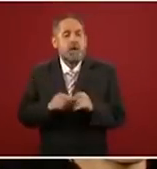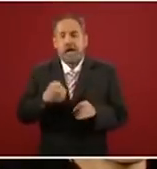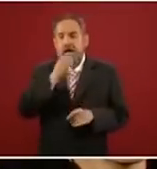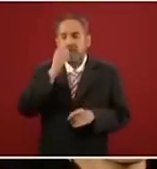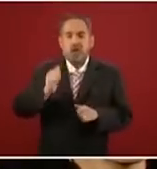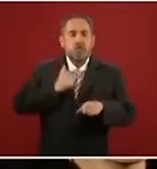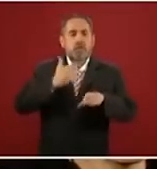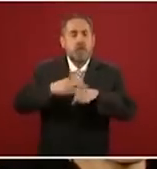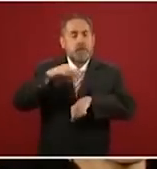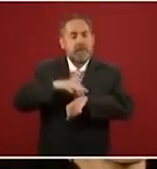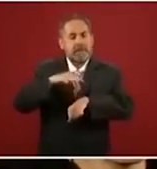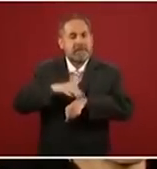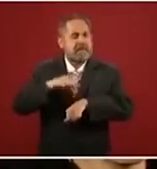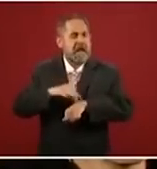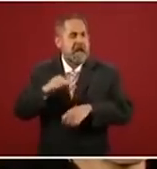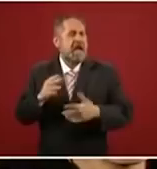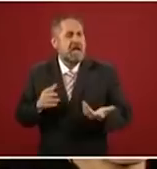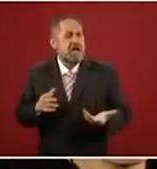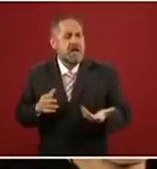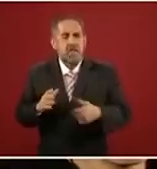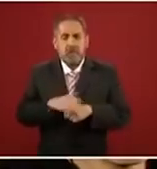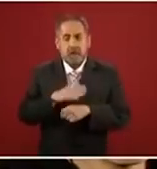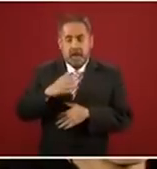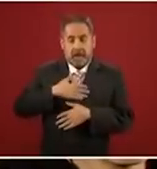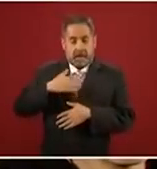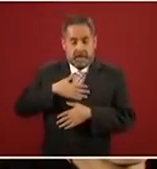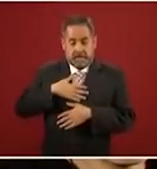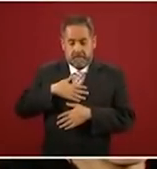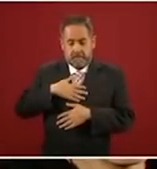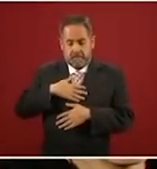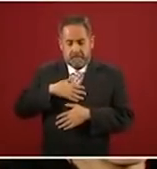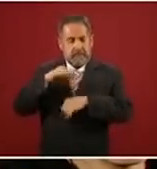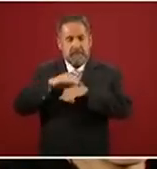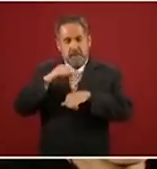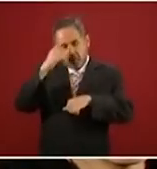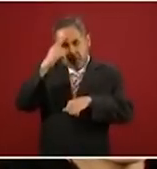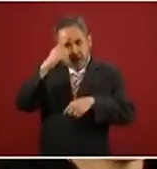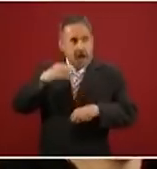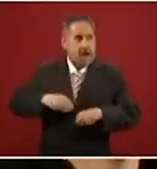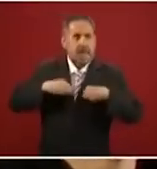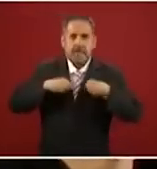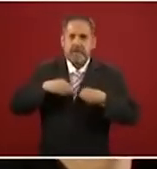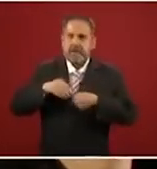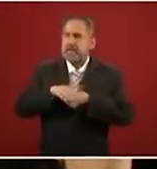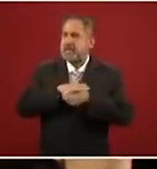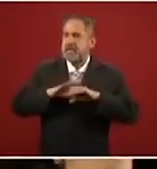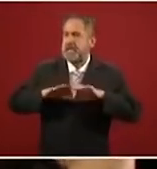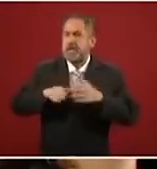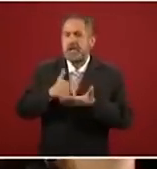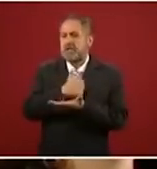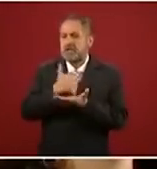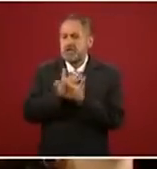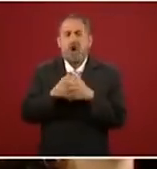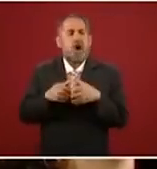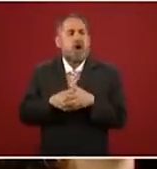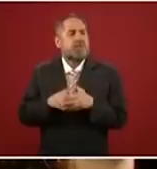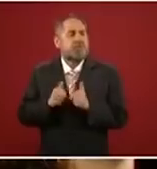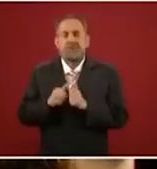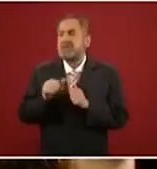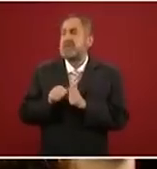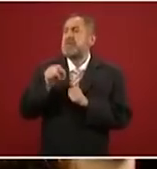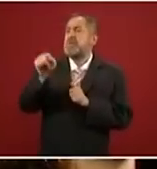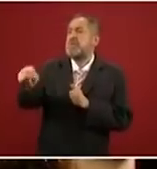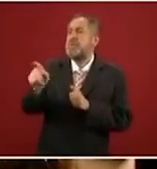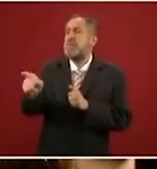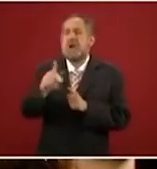de medicina porque porque para un médico siempre será más atractivo vivir en la zona metropolitana o en la ciudad y no en la rural